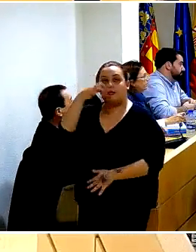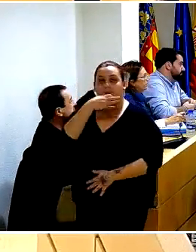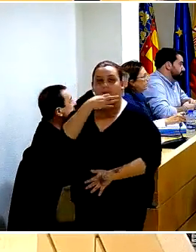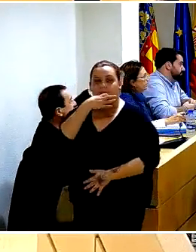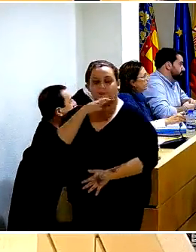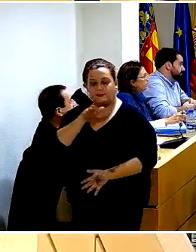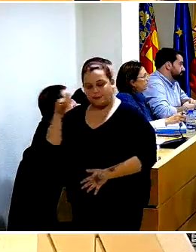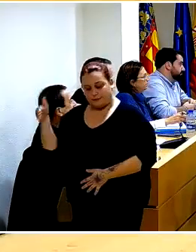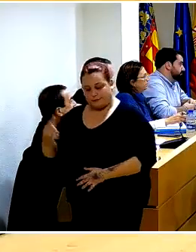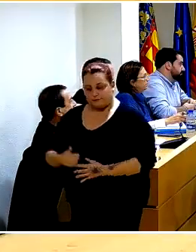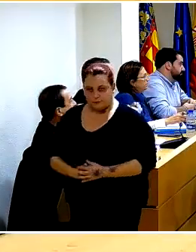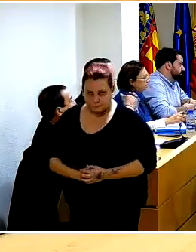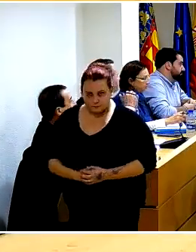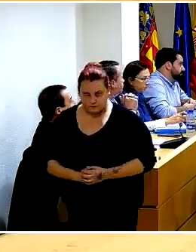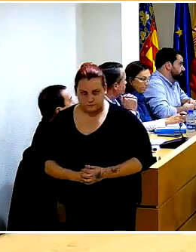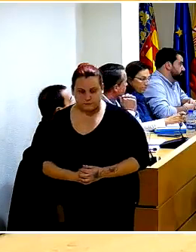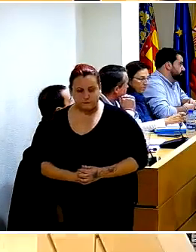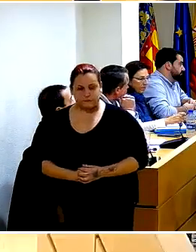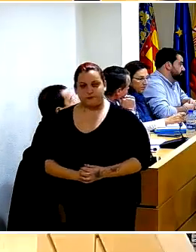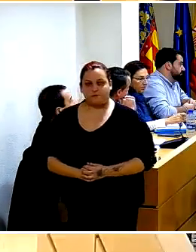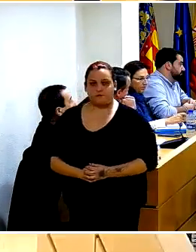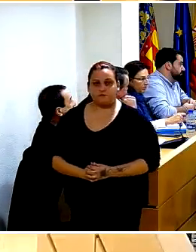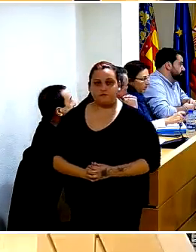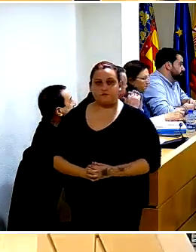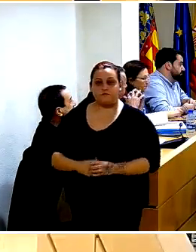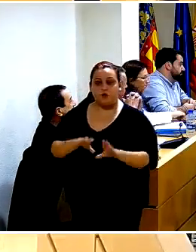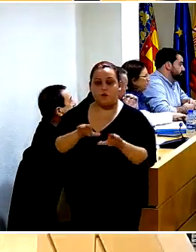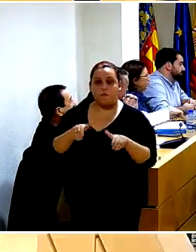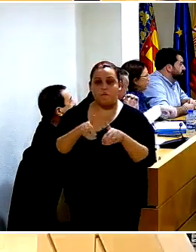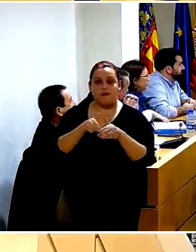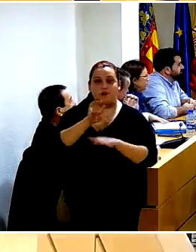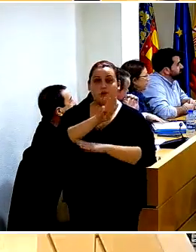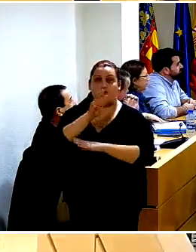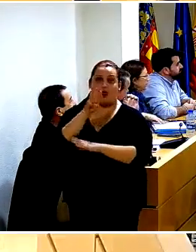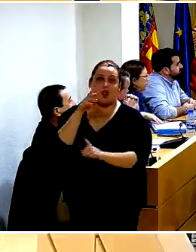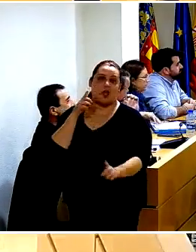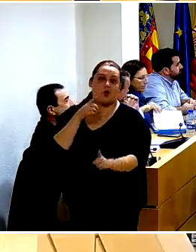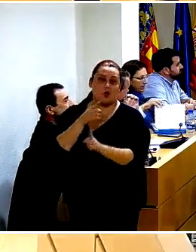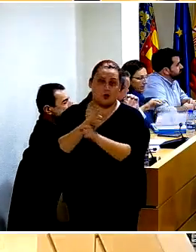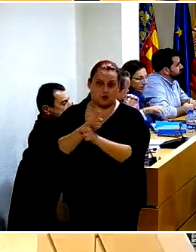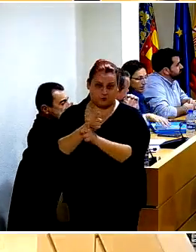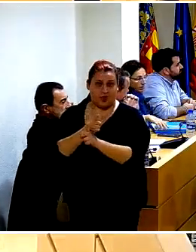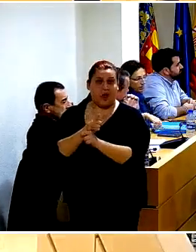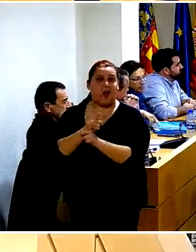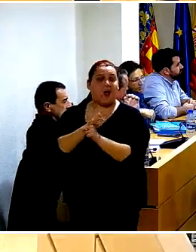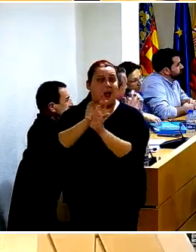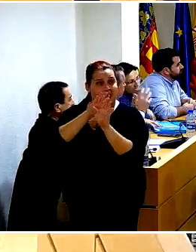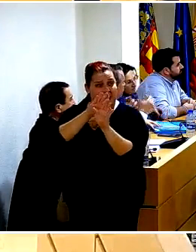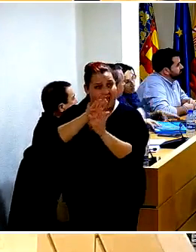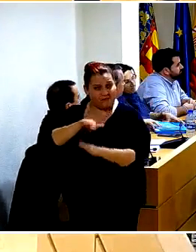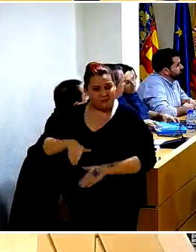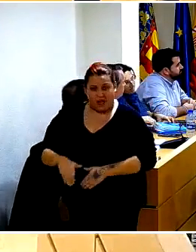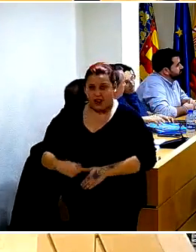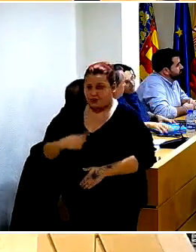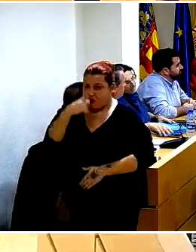para tancar. Vale. Que el Partit Popular estiga en contra, afiança que estem convençuts